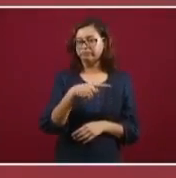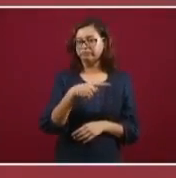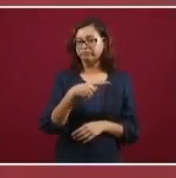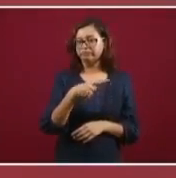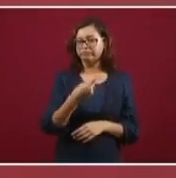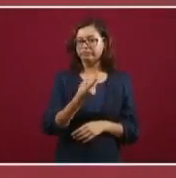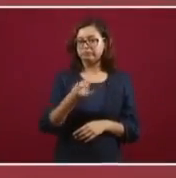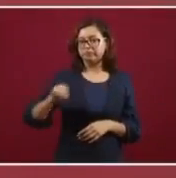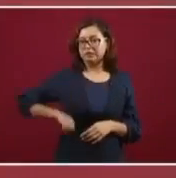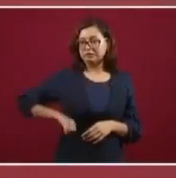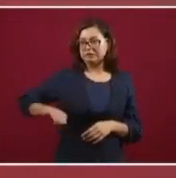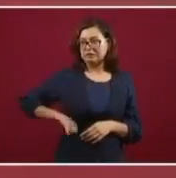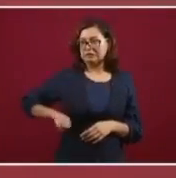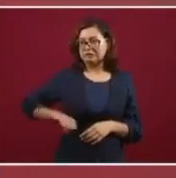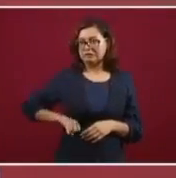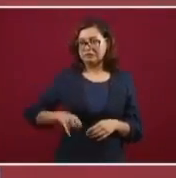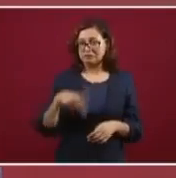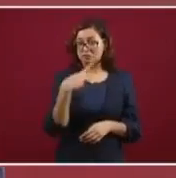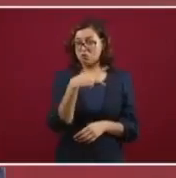de intereses creados